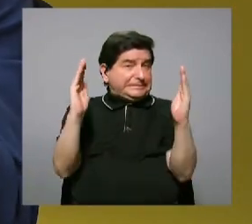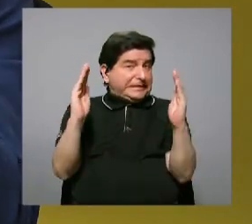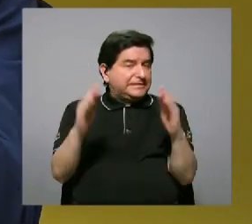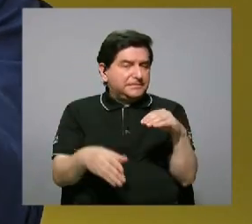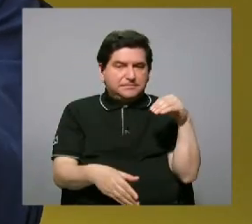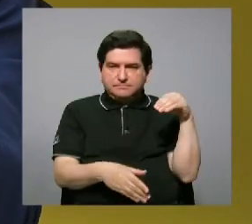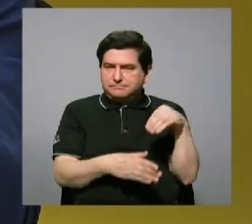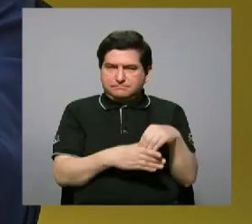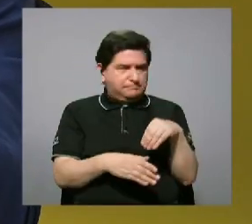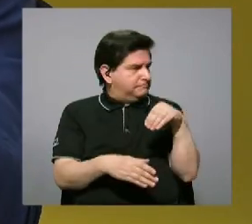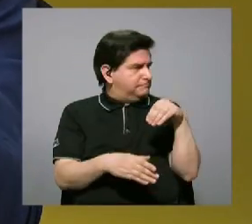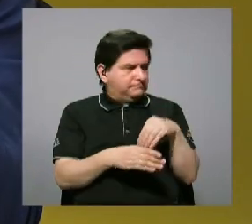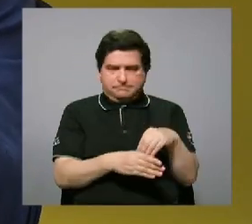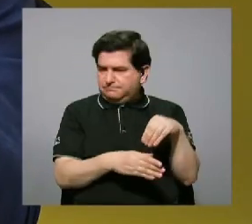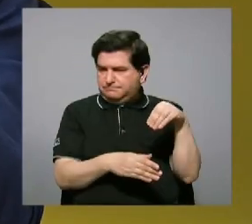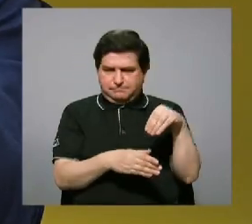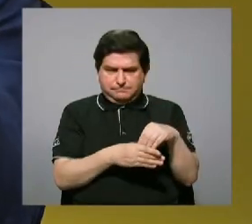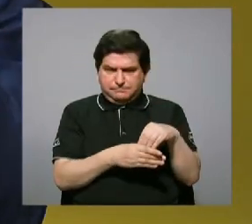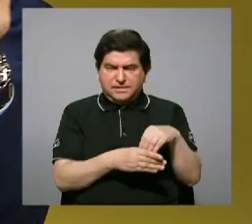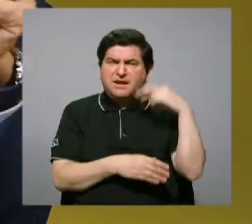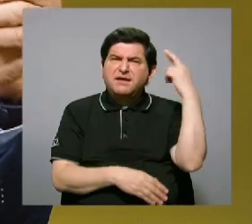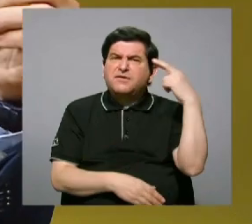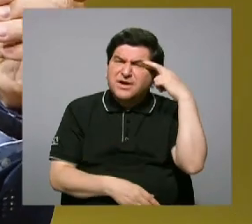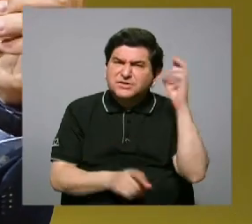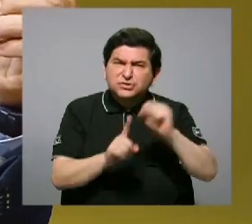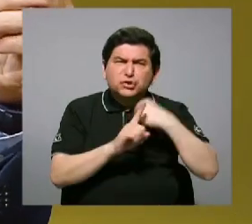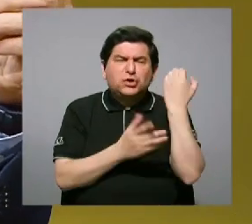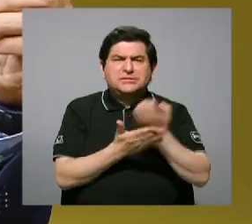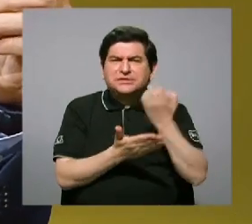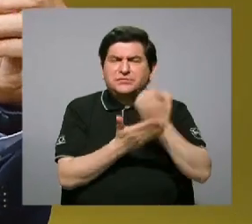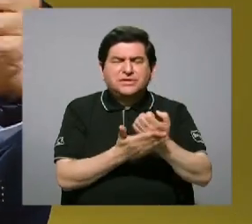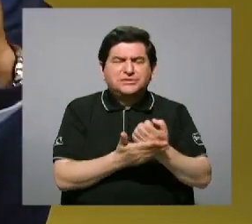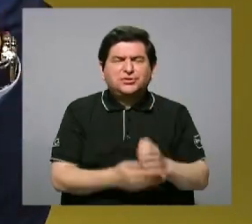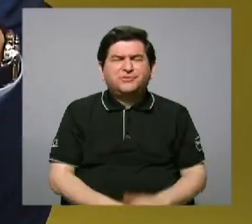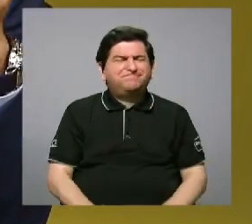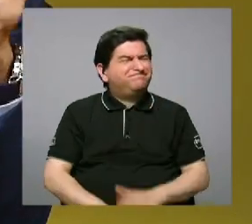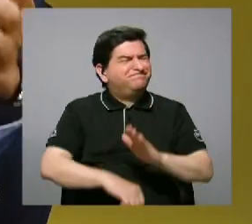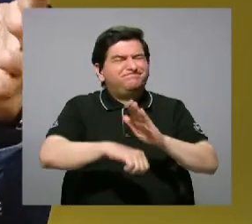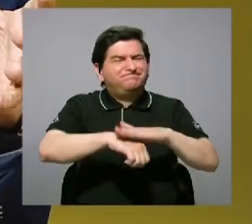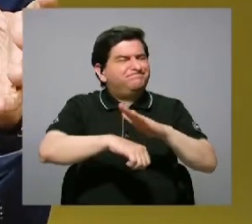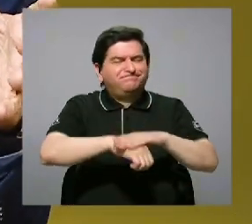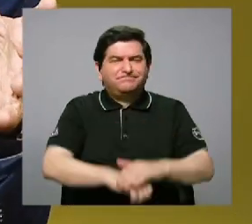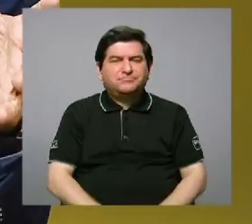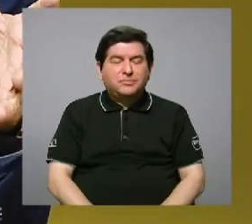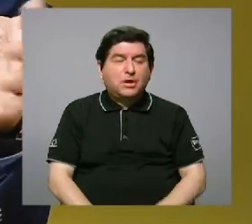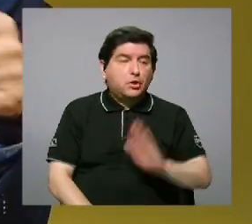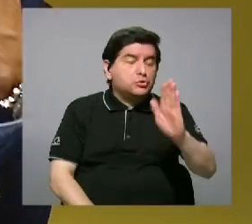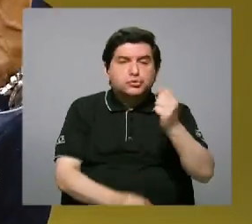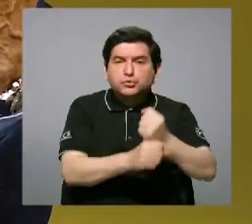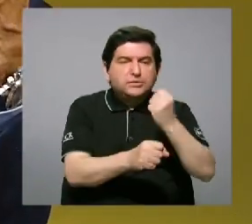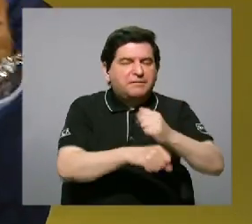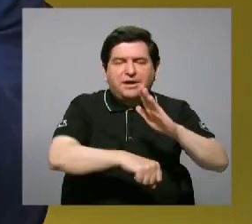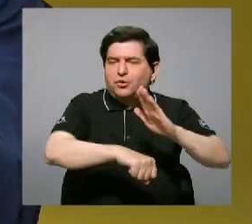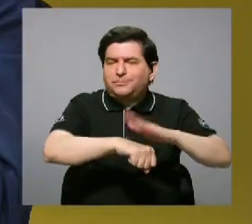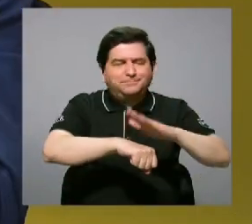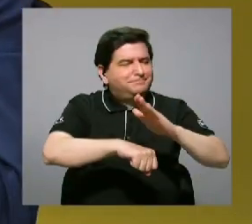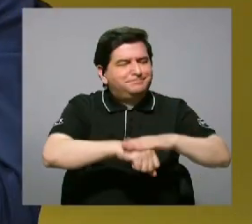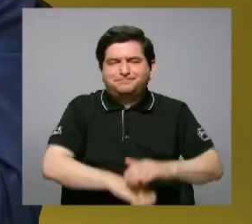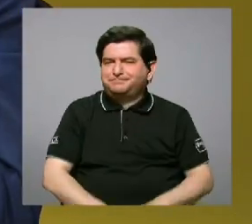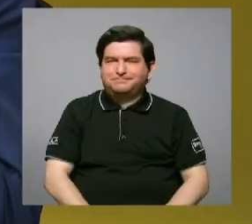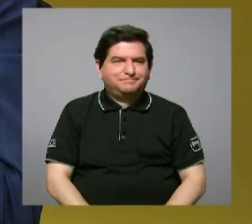está ahorrando, en parte porque las condiciones económicas no le favorecen, en parte porque su condición laboral no se lo permite,